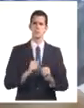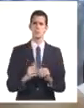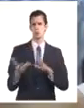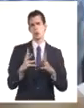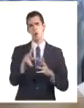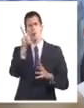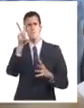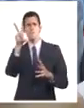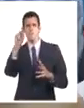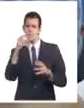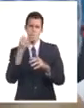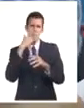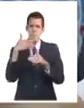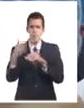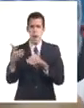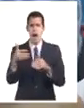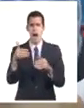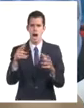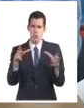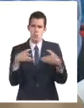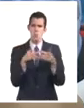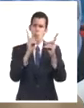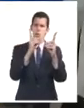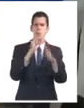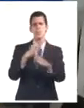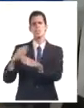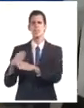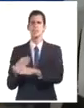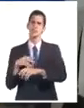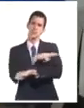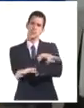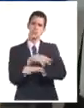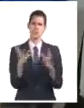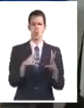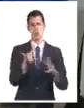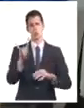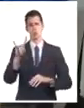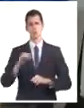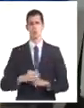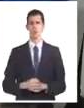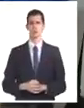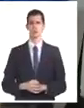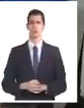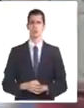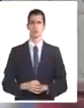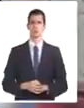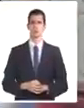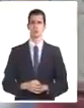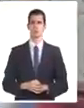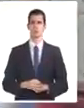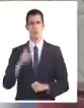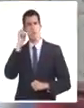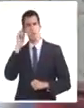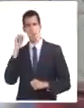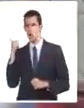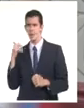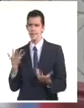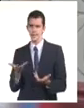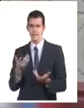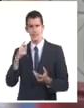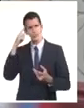partidos políticos de 9 países. Lourdes Arqueta, del Frente Farabundo Martí para la Liberación Nacional